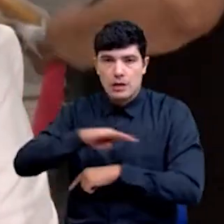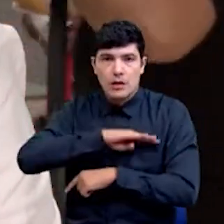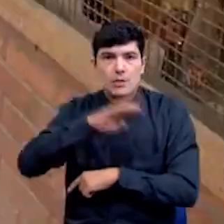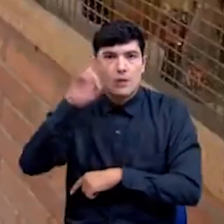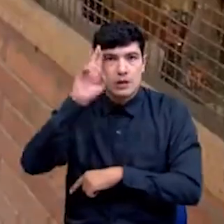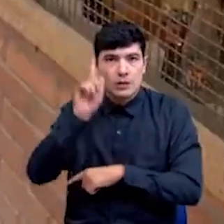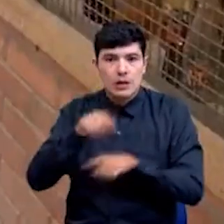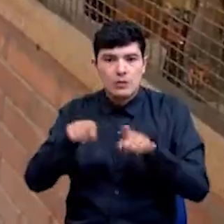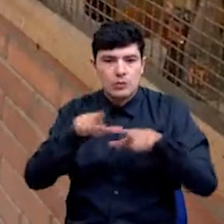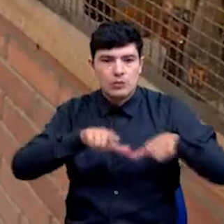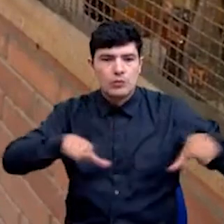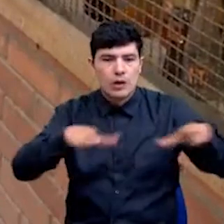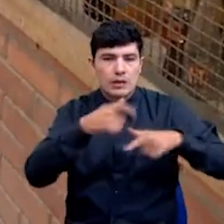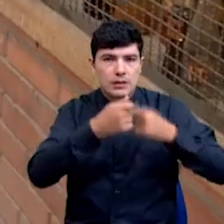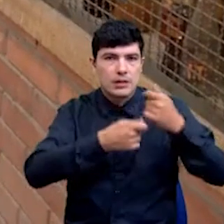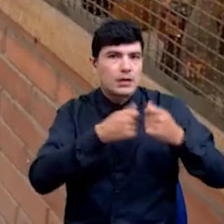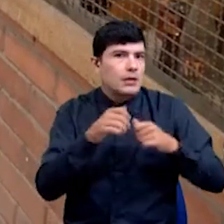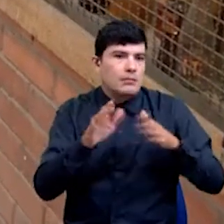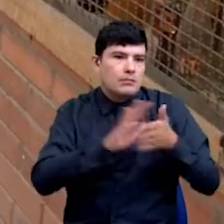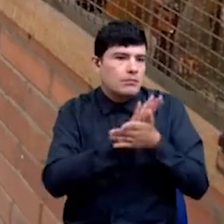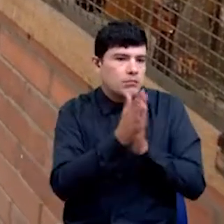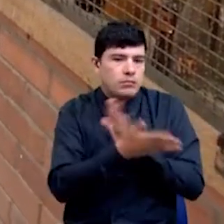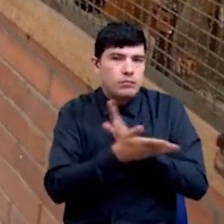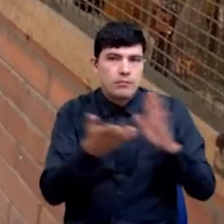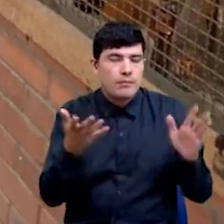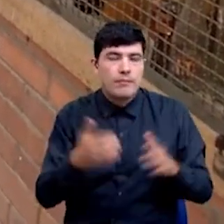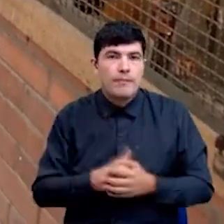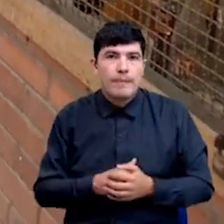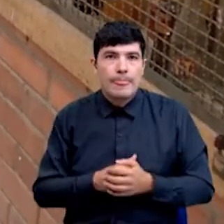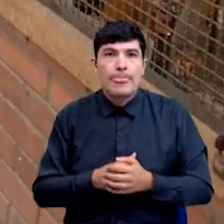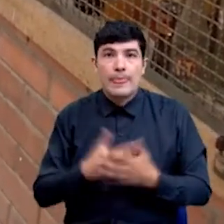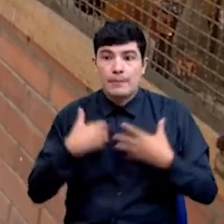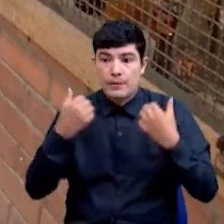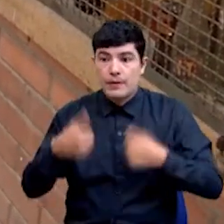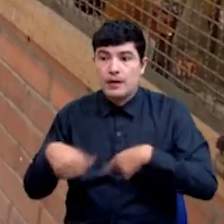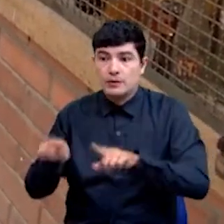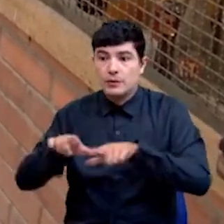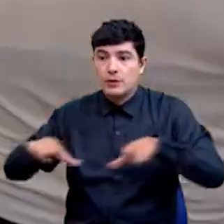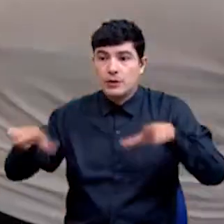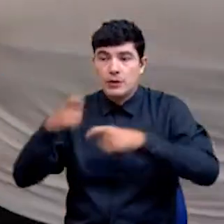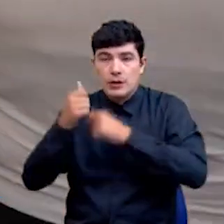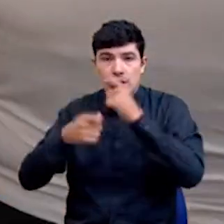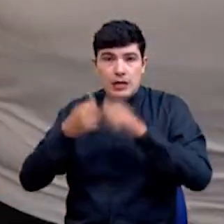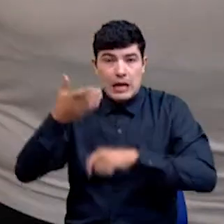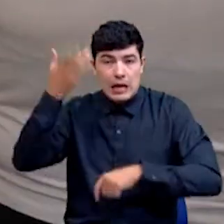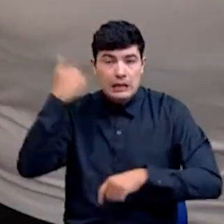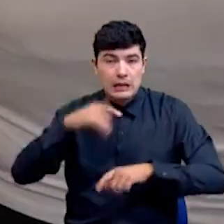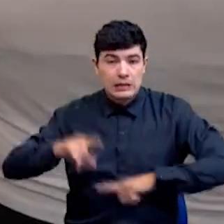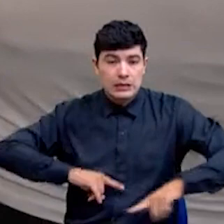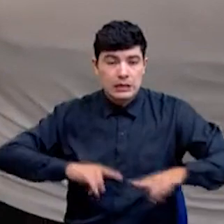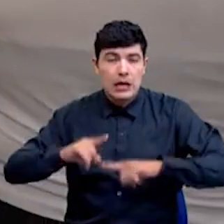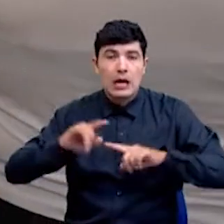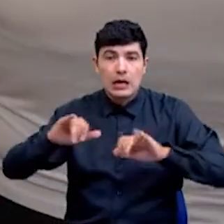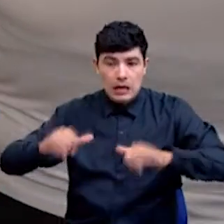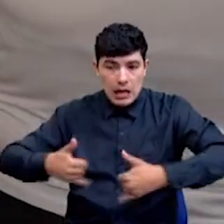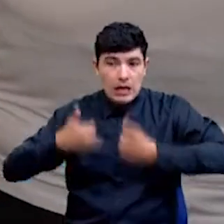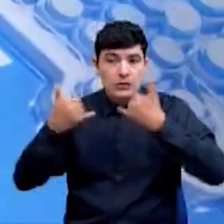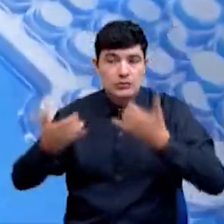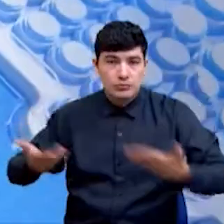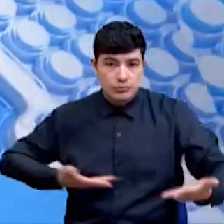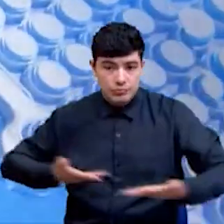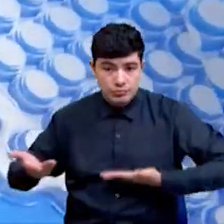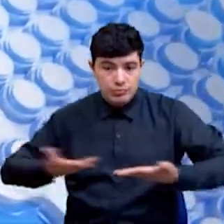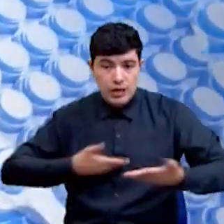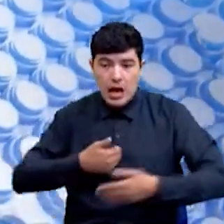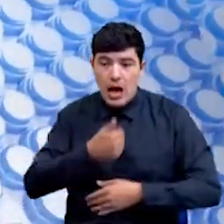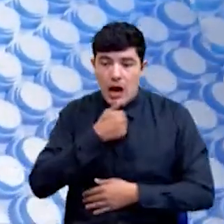puestos desocupados. Los propietarios de los locales también denuncian posibles fraudes graves de la anterior administración con el servicio